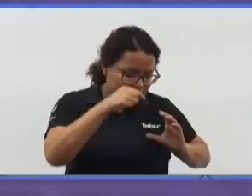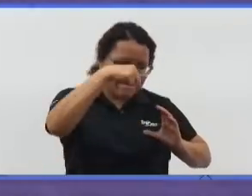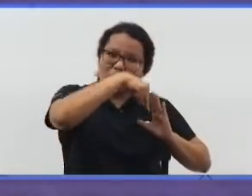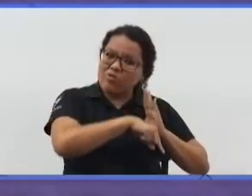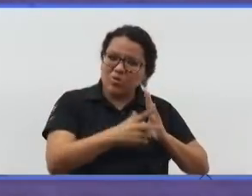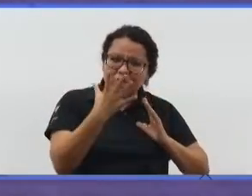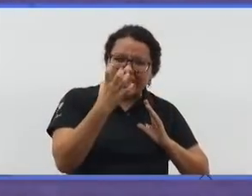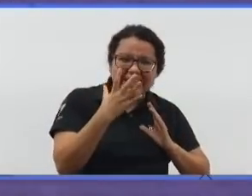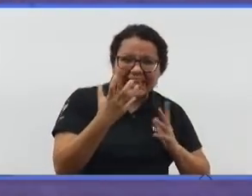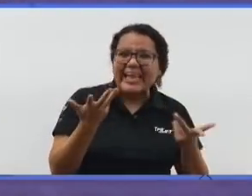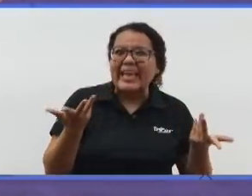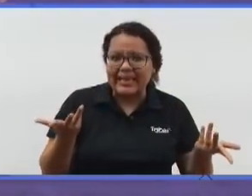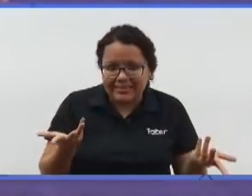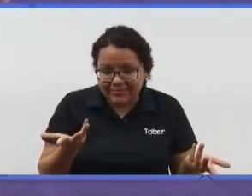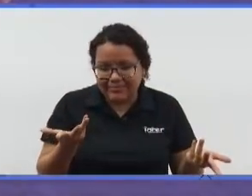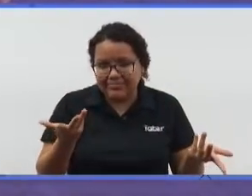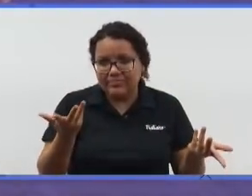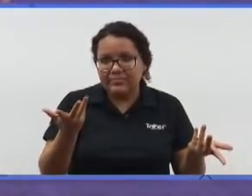anhelas